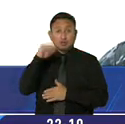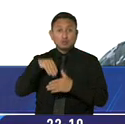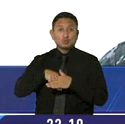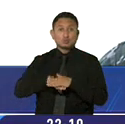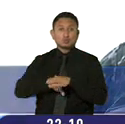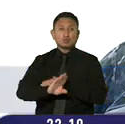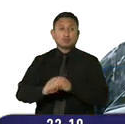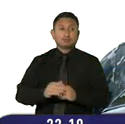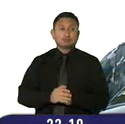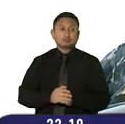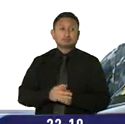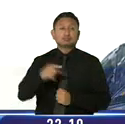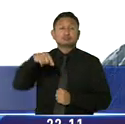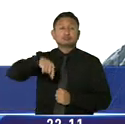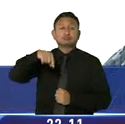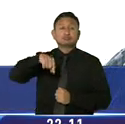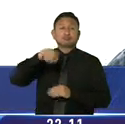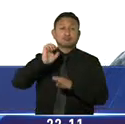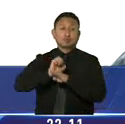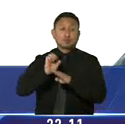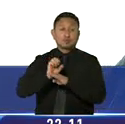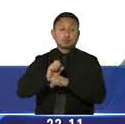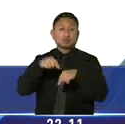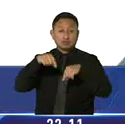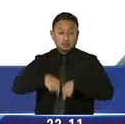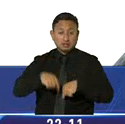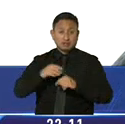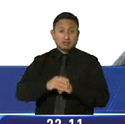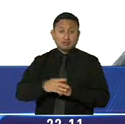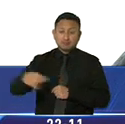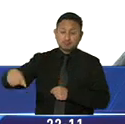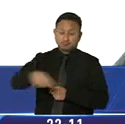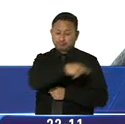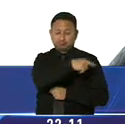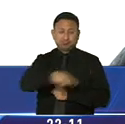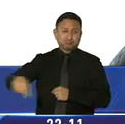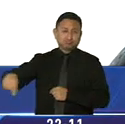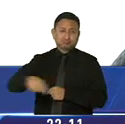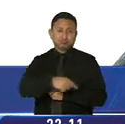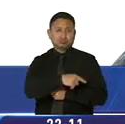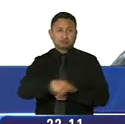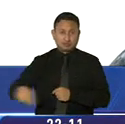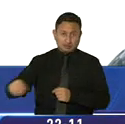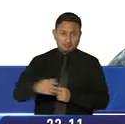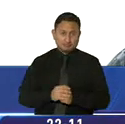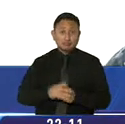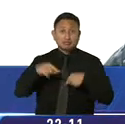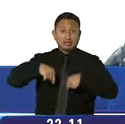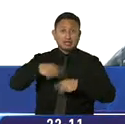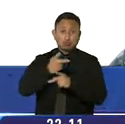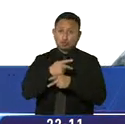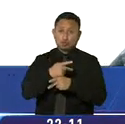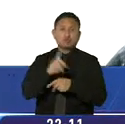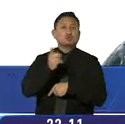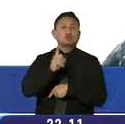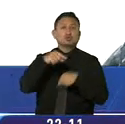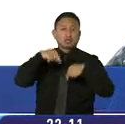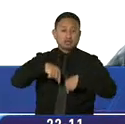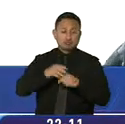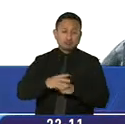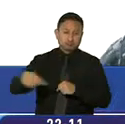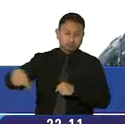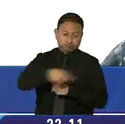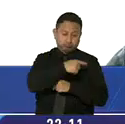país es un país de paso. Es un país donde aquí estamos en